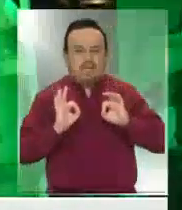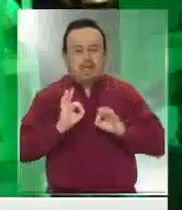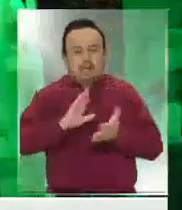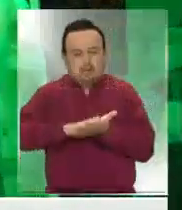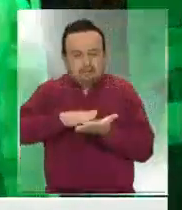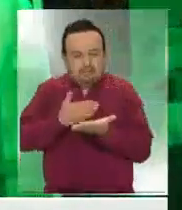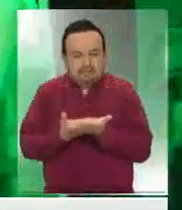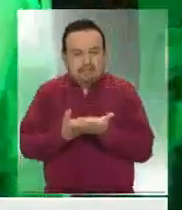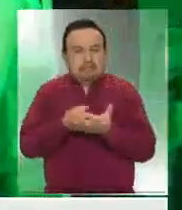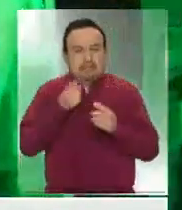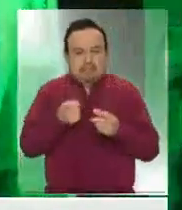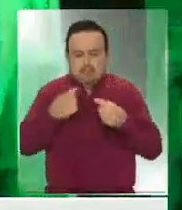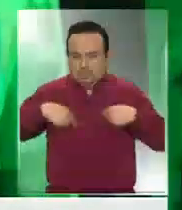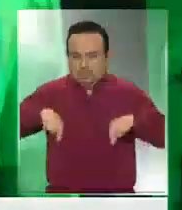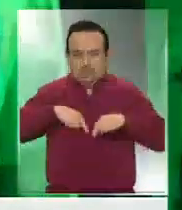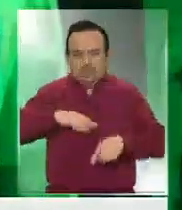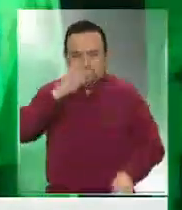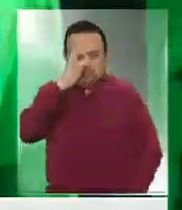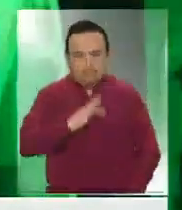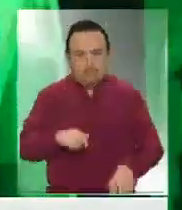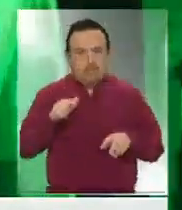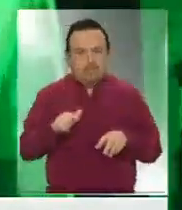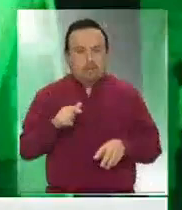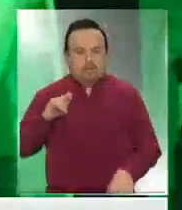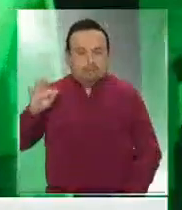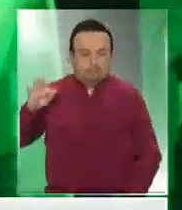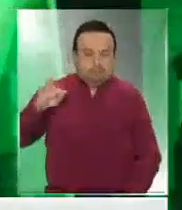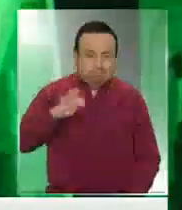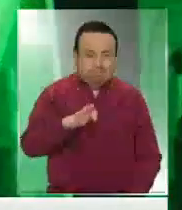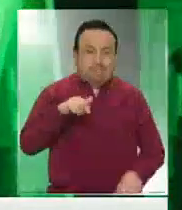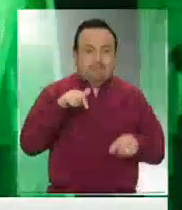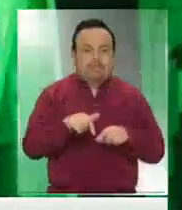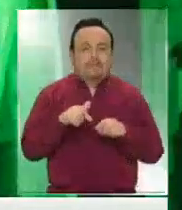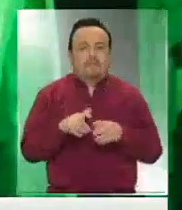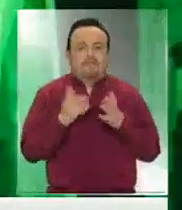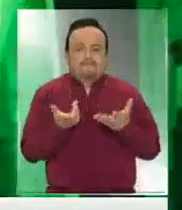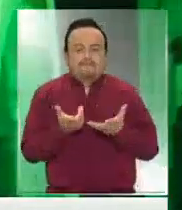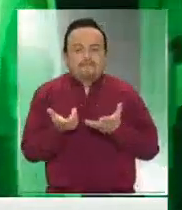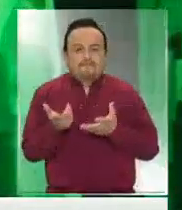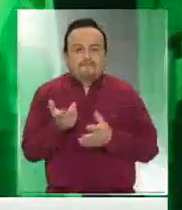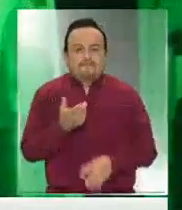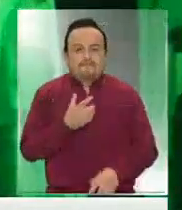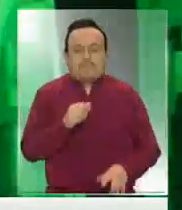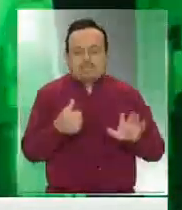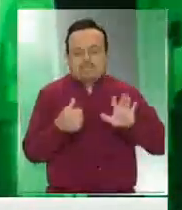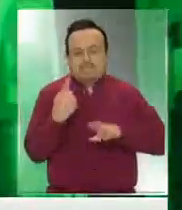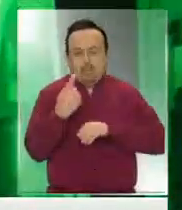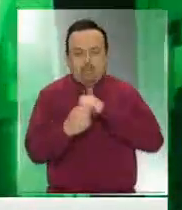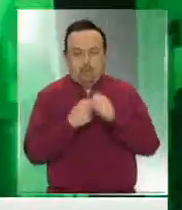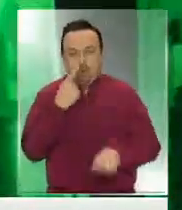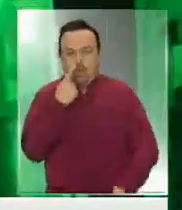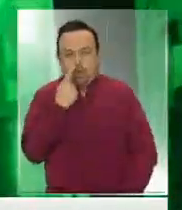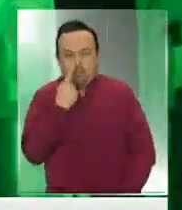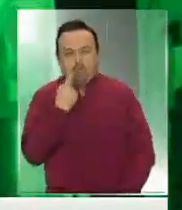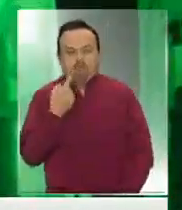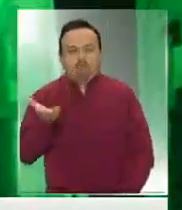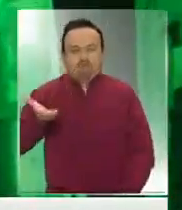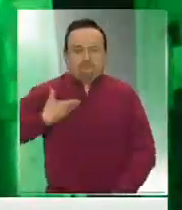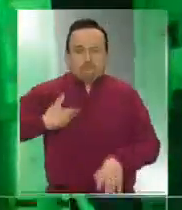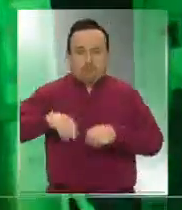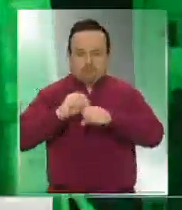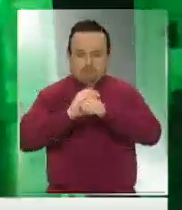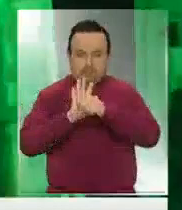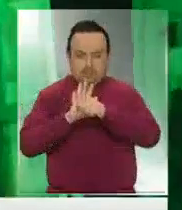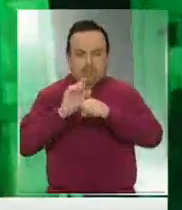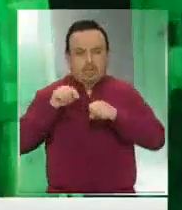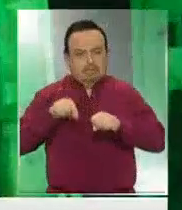los tripulantes de este avión Hércules de la FACH que trae a este paciente, como ya decimos, de 61 años, un hombre contagiado con el coronavirus,